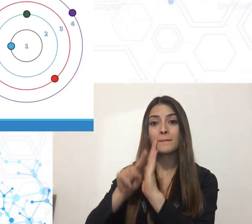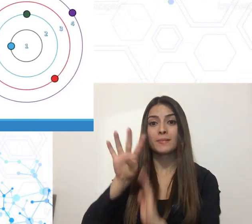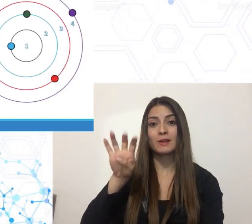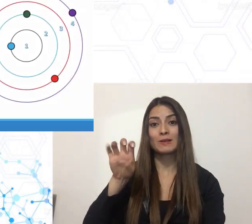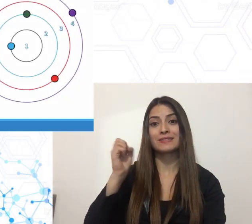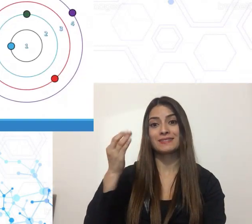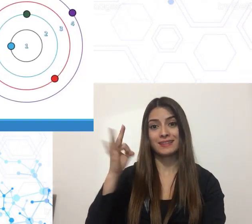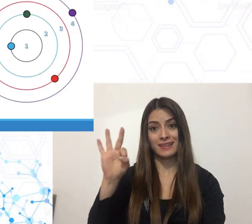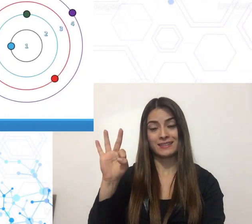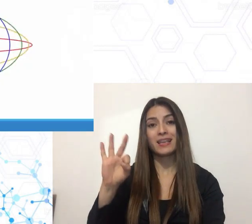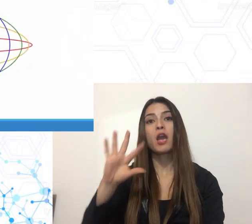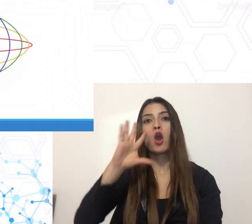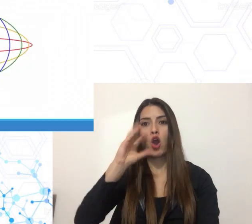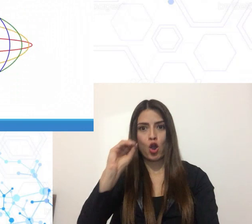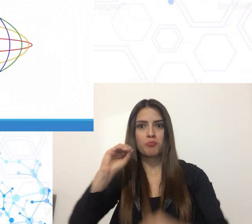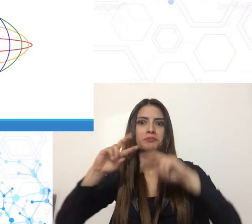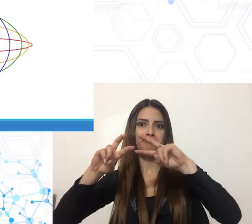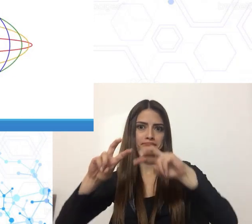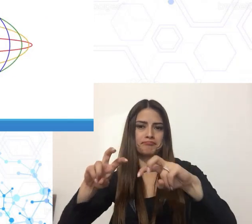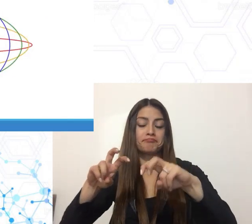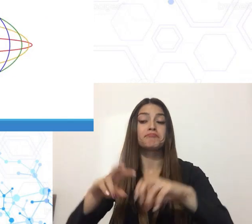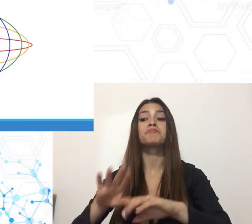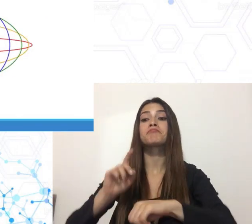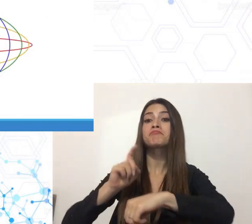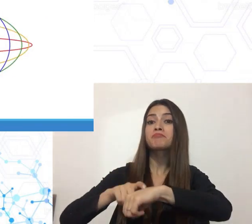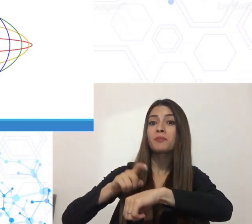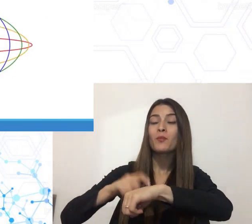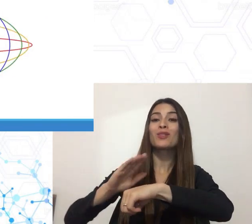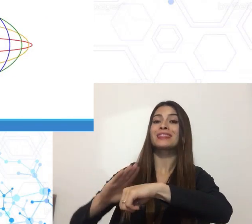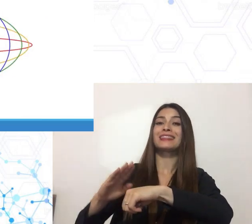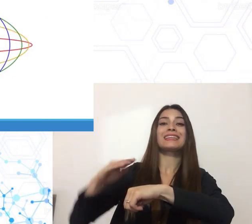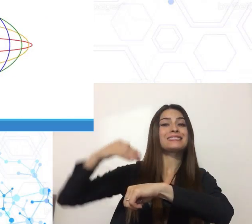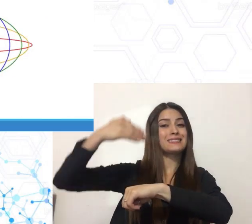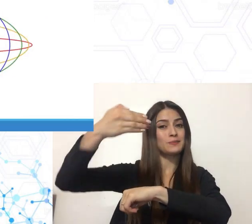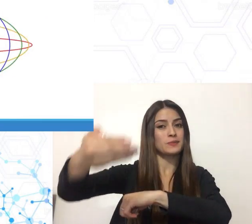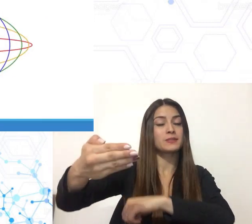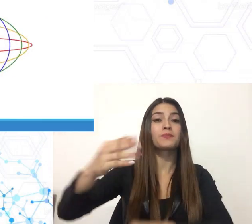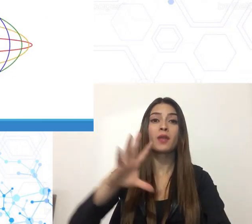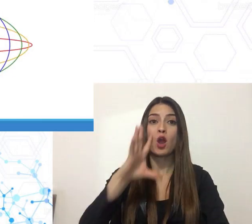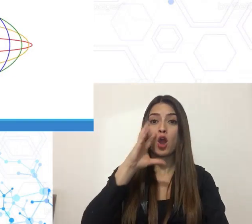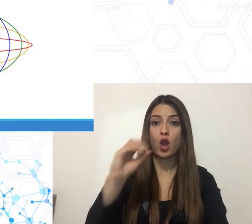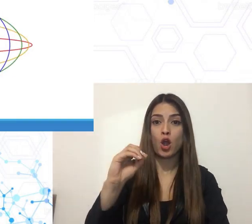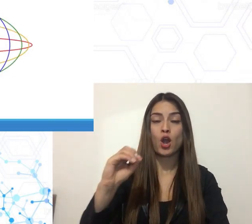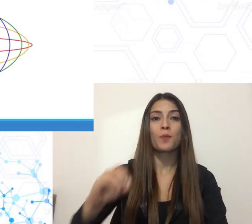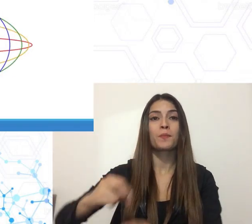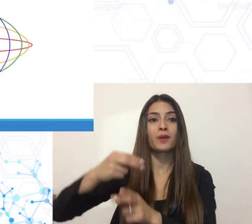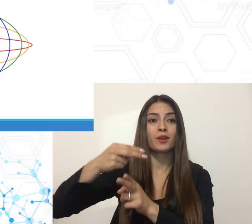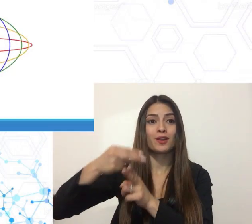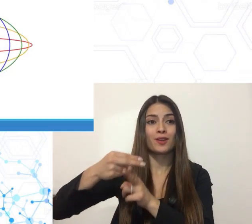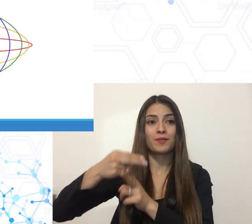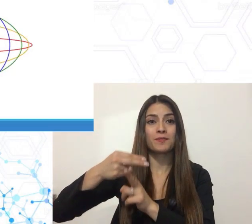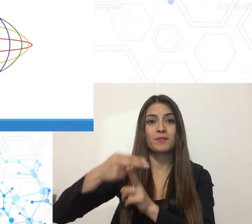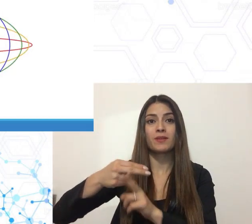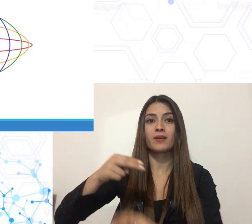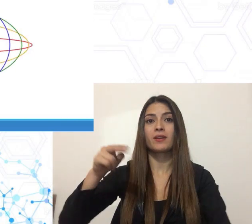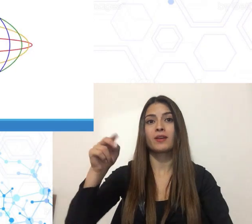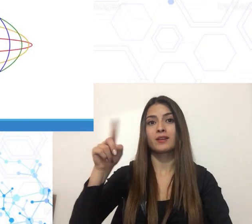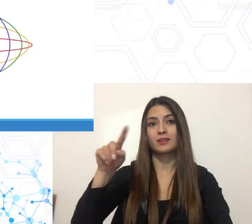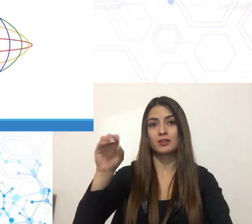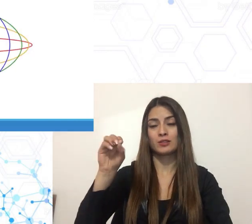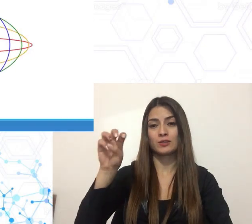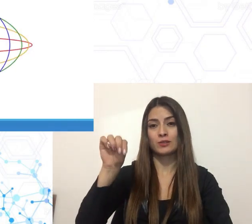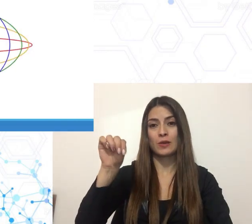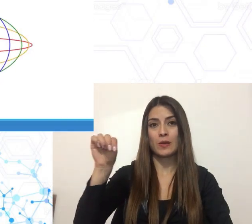atómico mucho más adelante y avanzado de el científico Arnold Sommerfeld